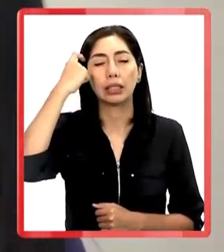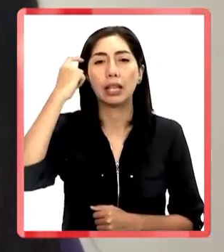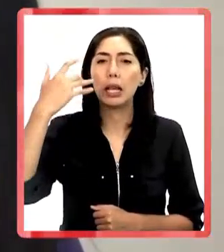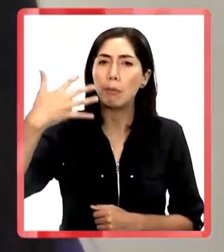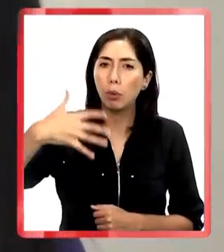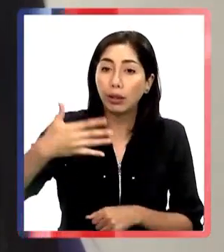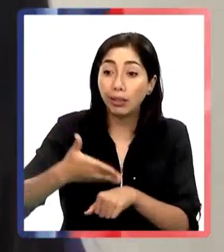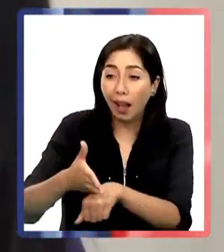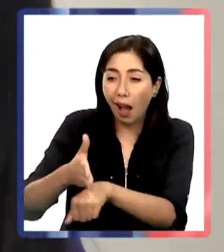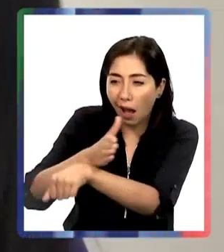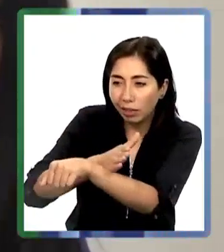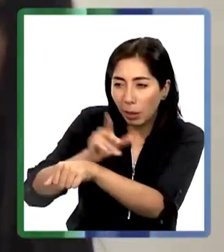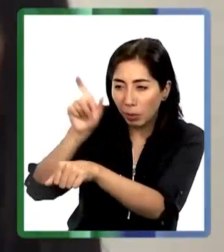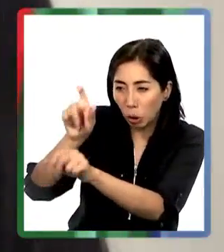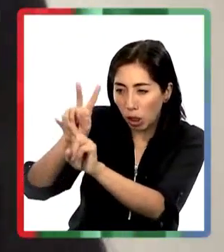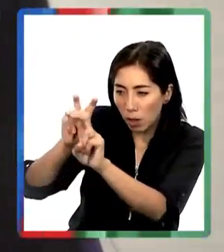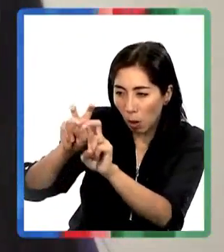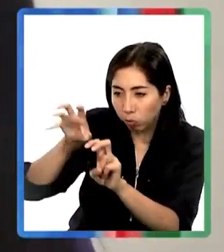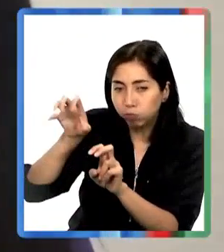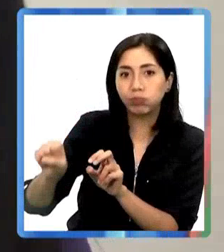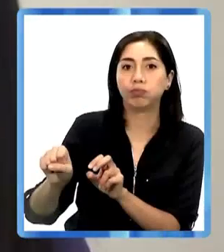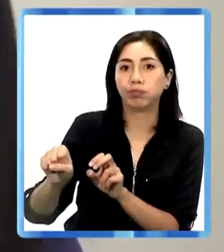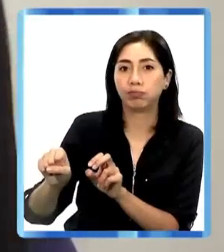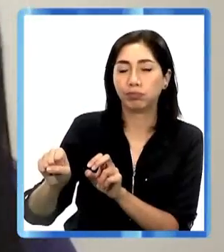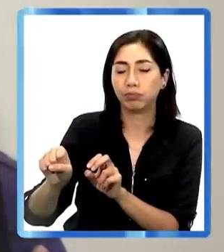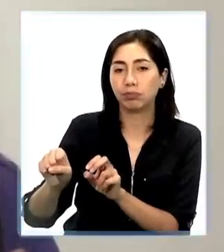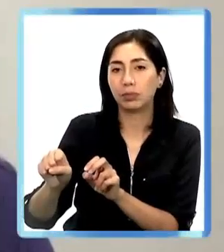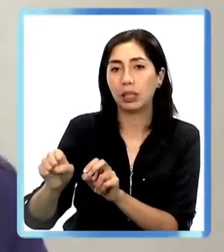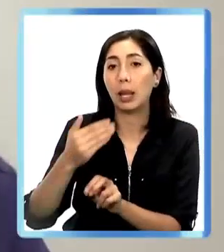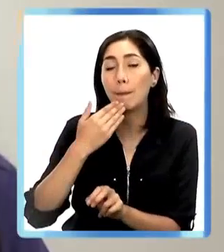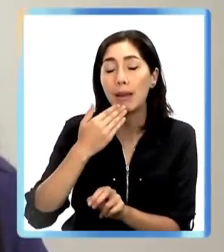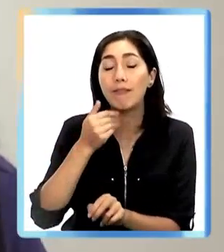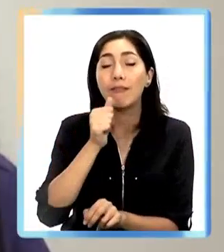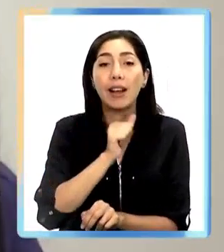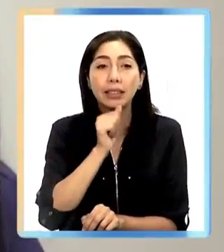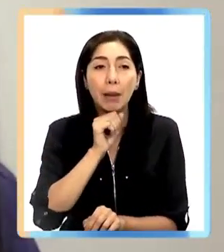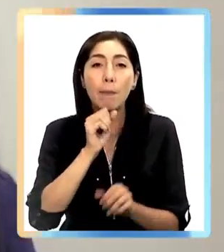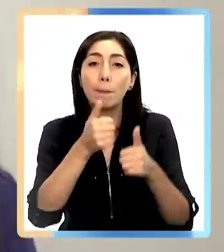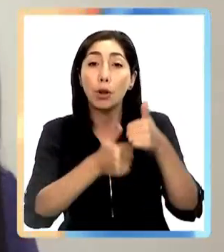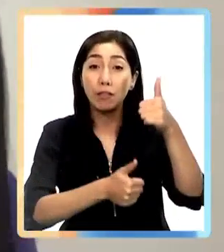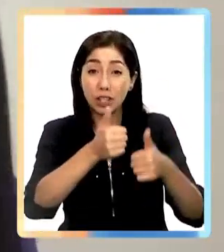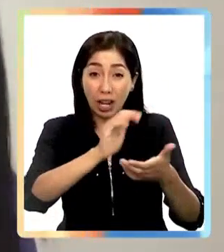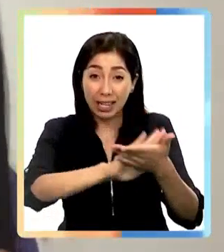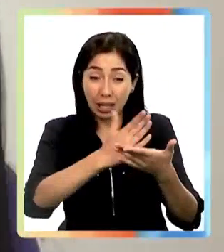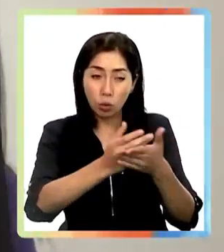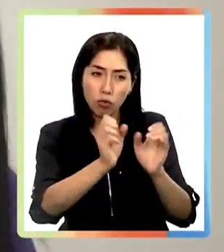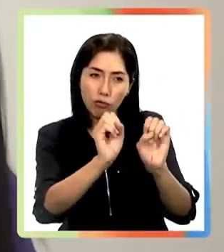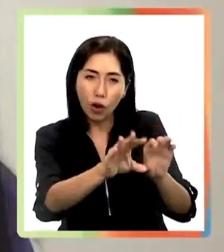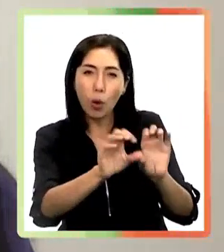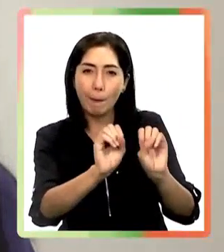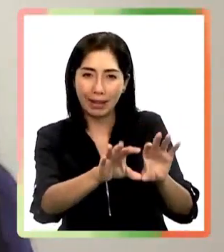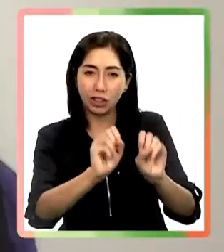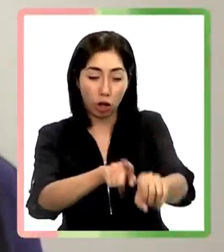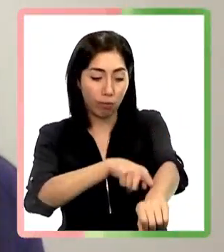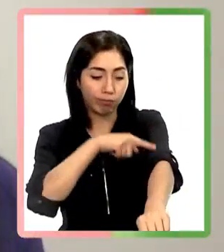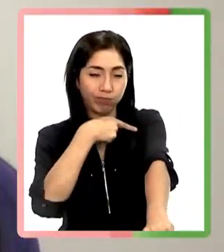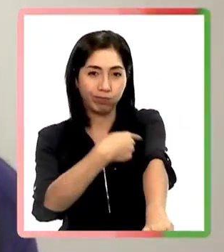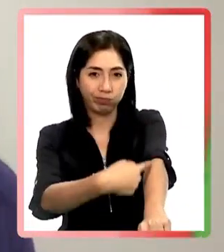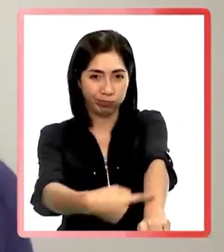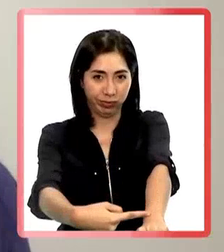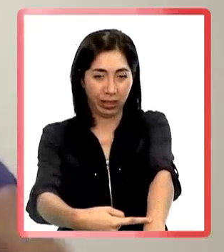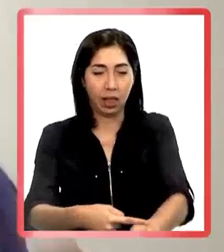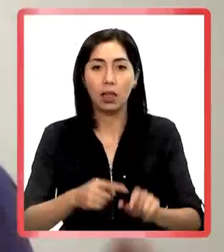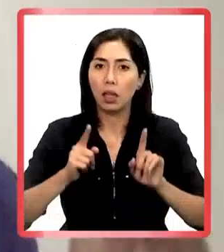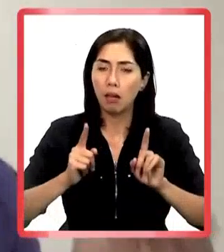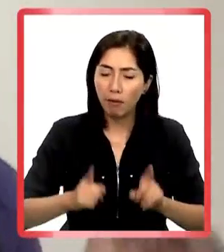diagnosticar tempranamente estas enfermedades y, por lo tanto, formación de los profesionales de la salud en todo el territorio, porque necesitamos ser